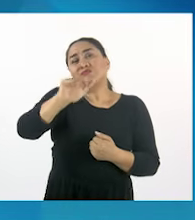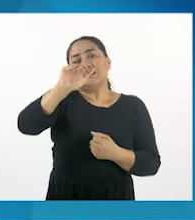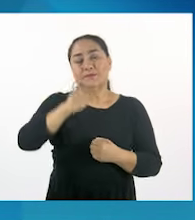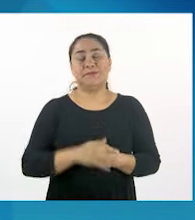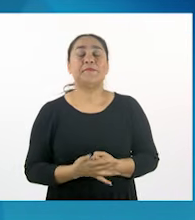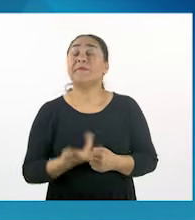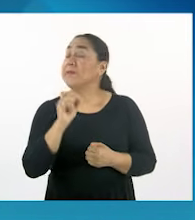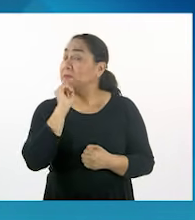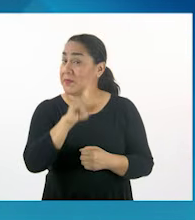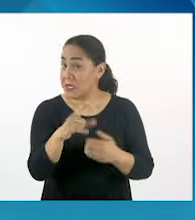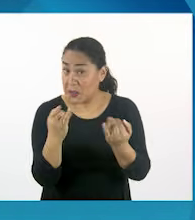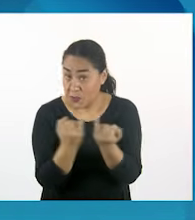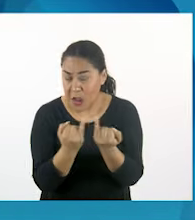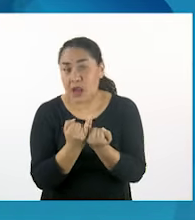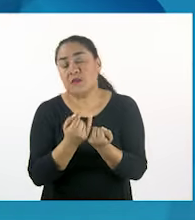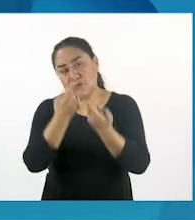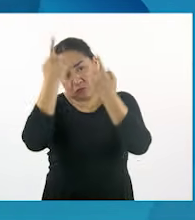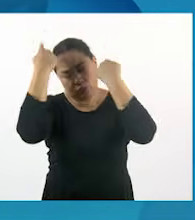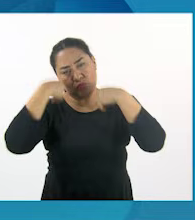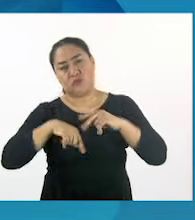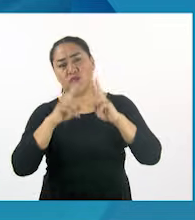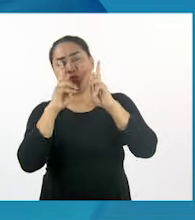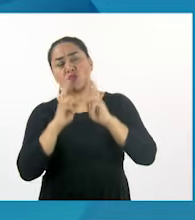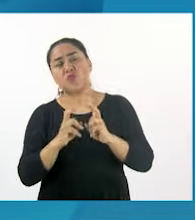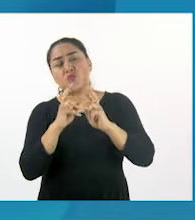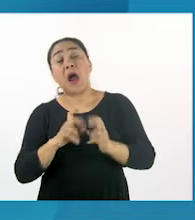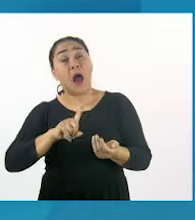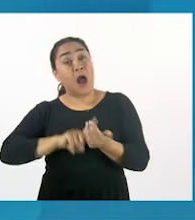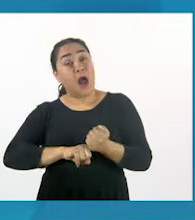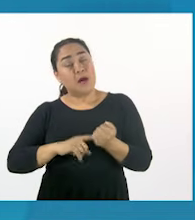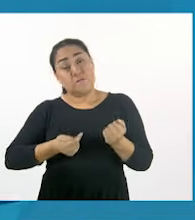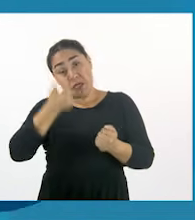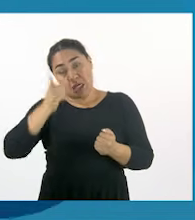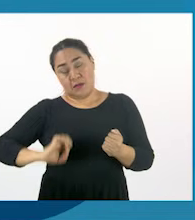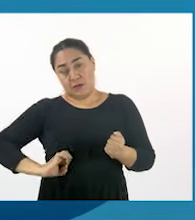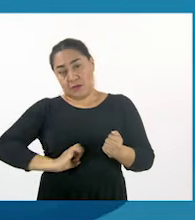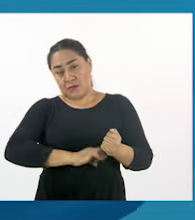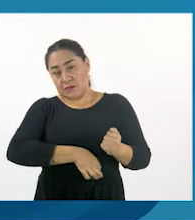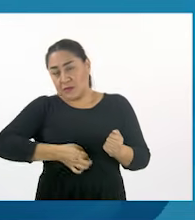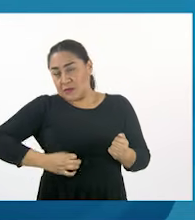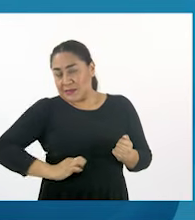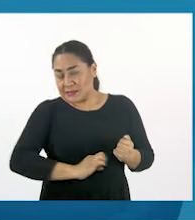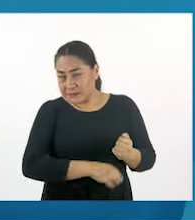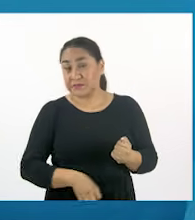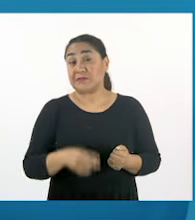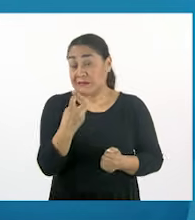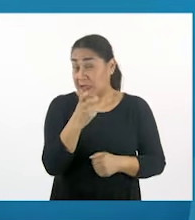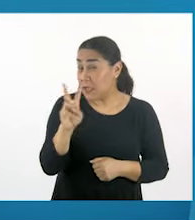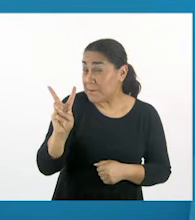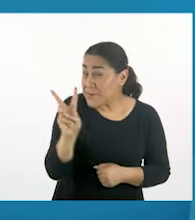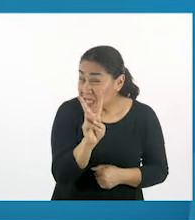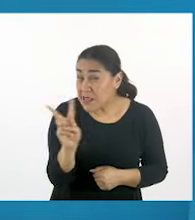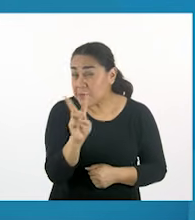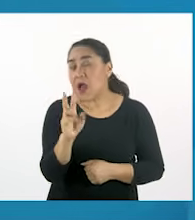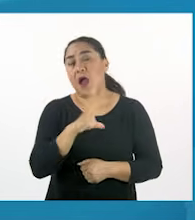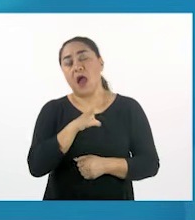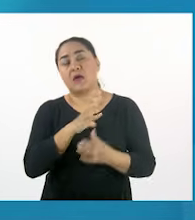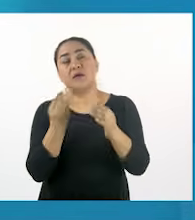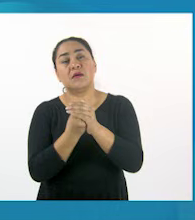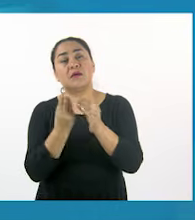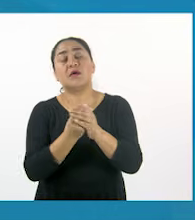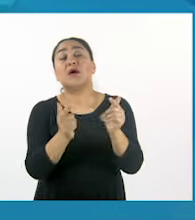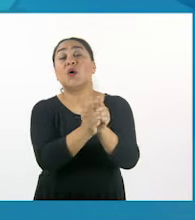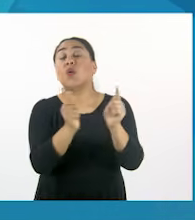También se absorben en el intestino delgado. Las vitaminas se agrupan en